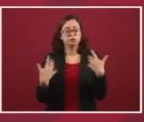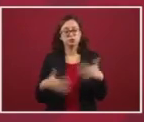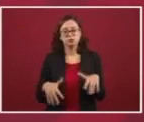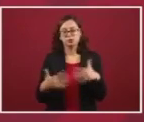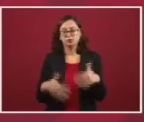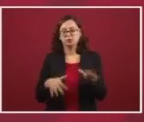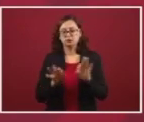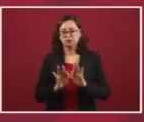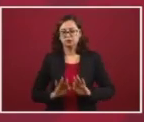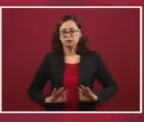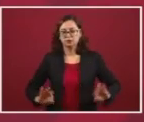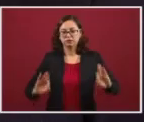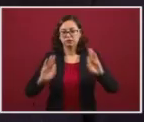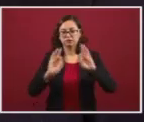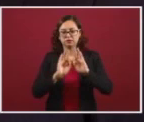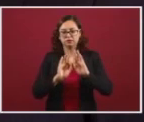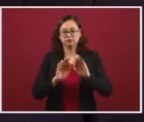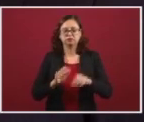importante,